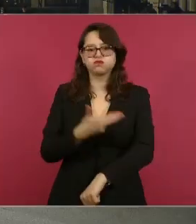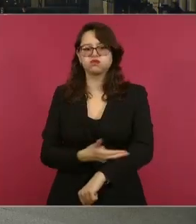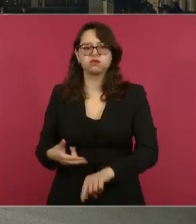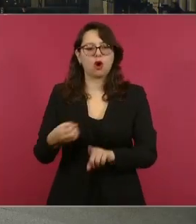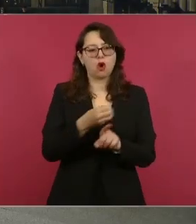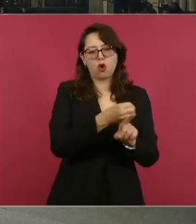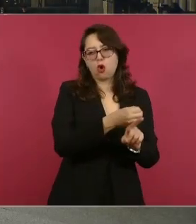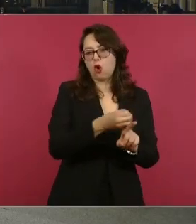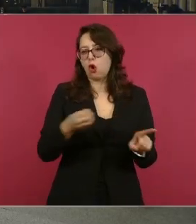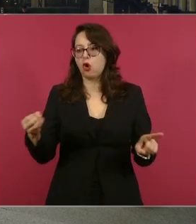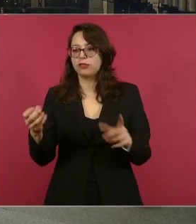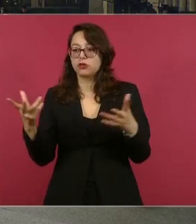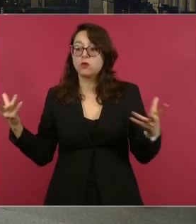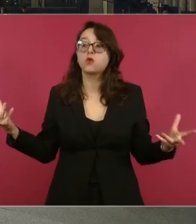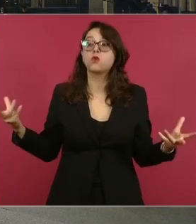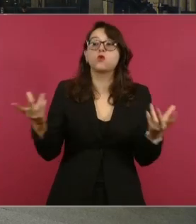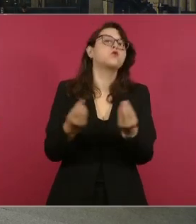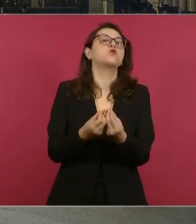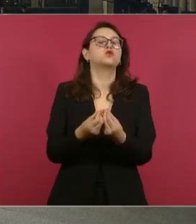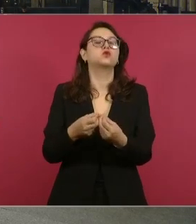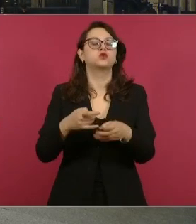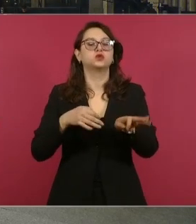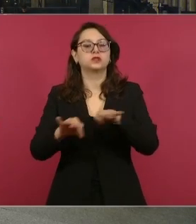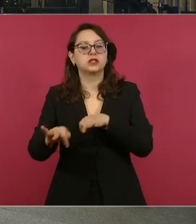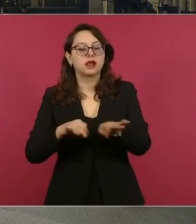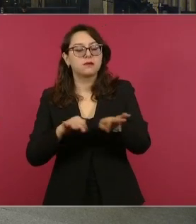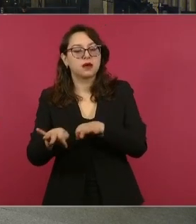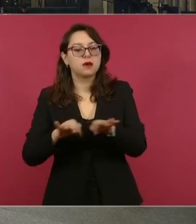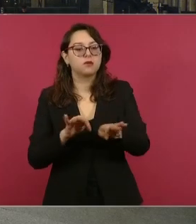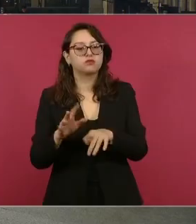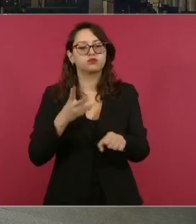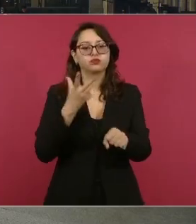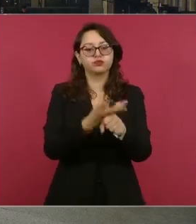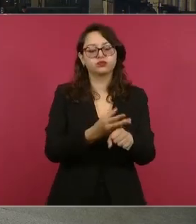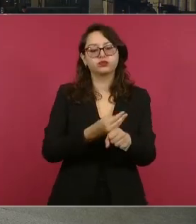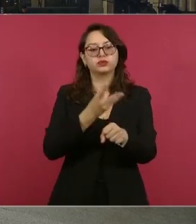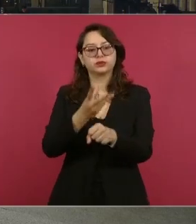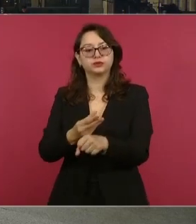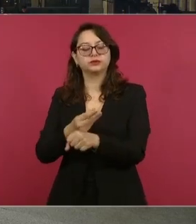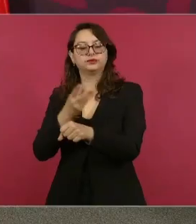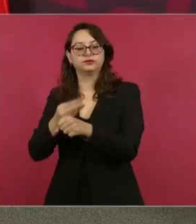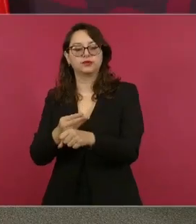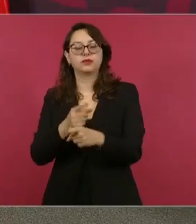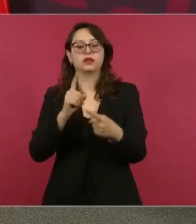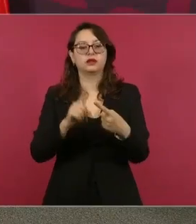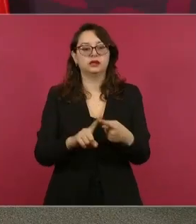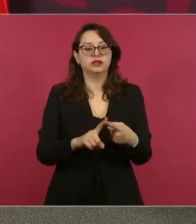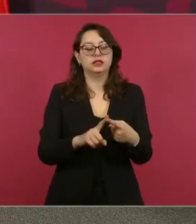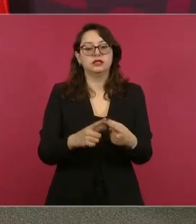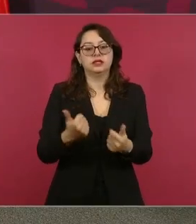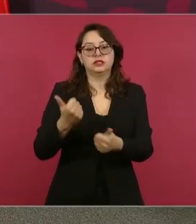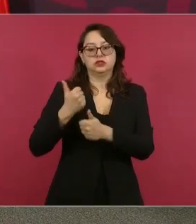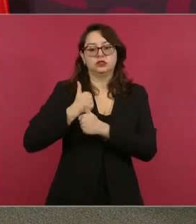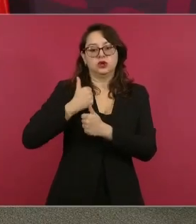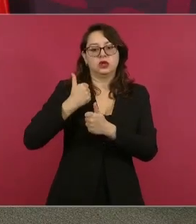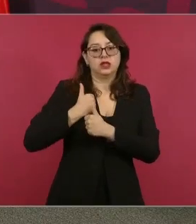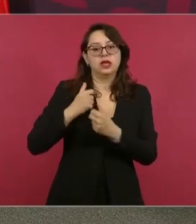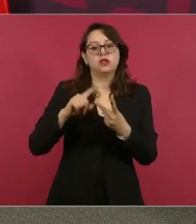de manera conjunta para que Fuerzas Armadas, Guardia Nacional,